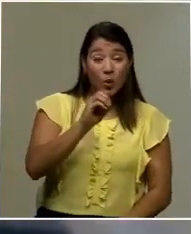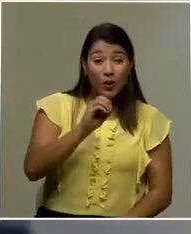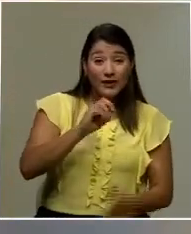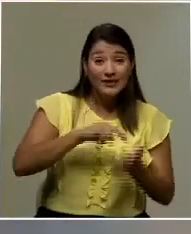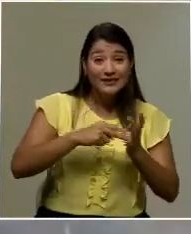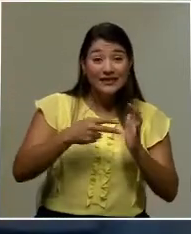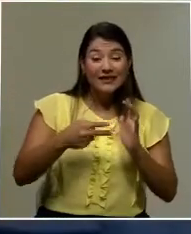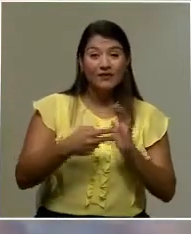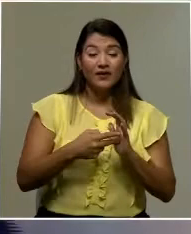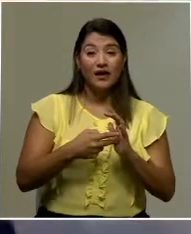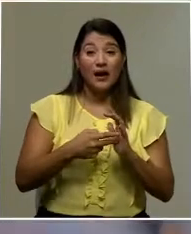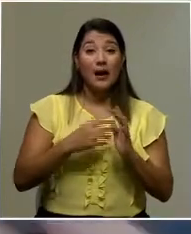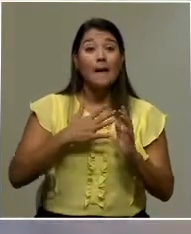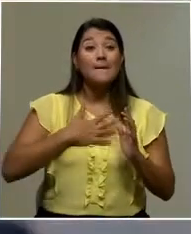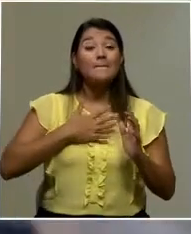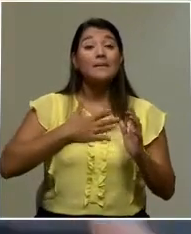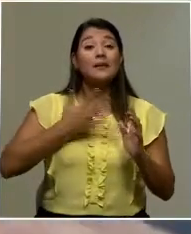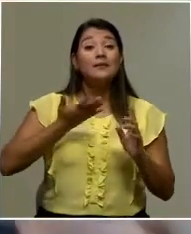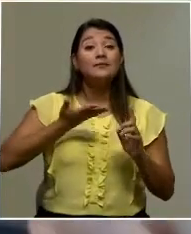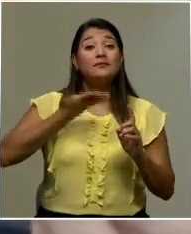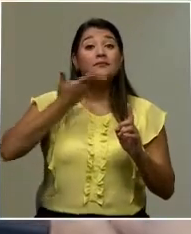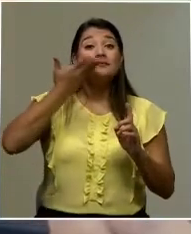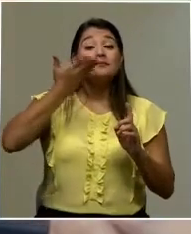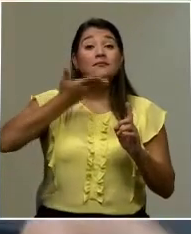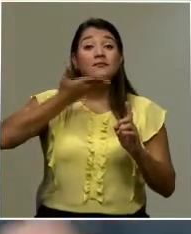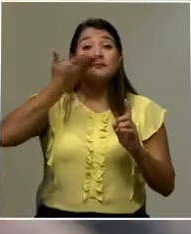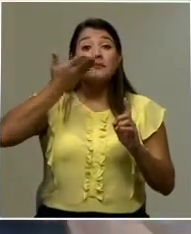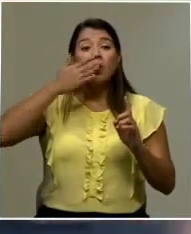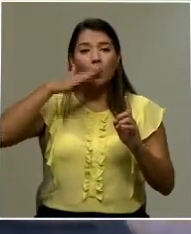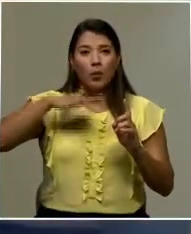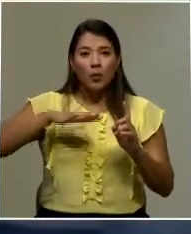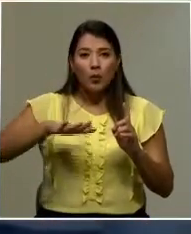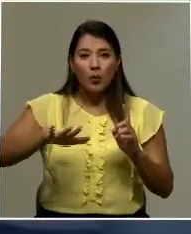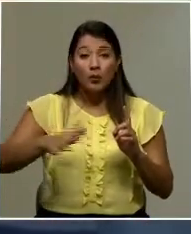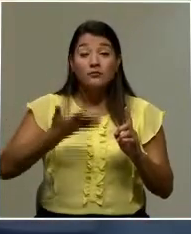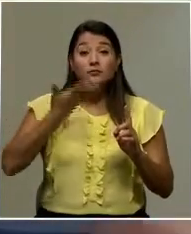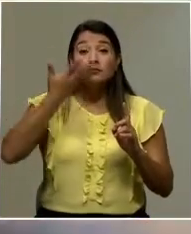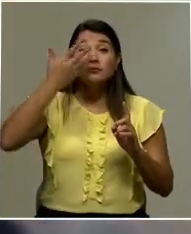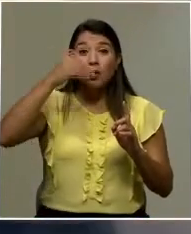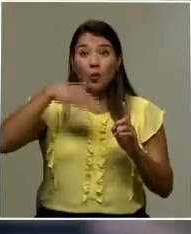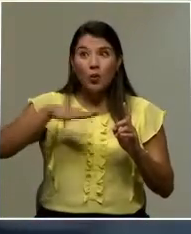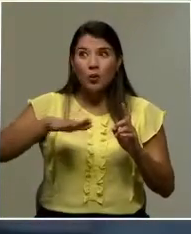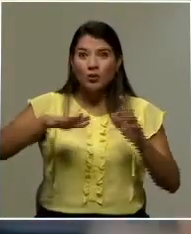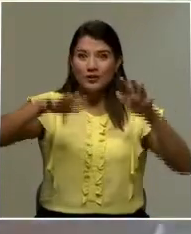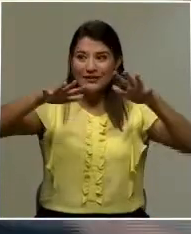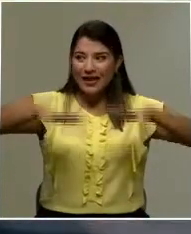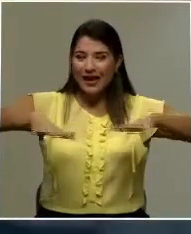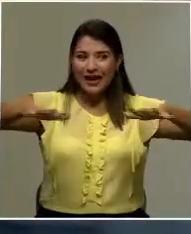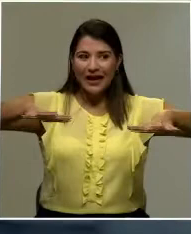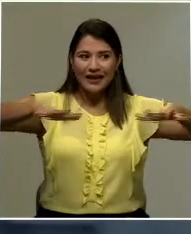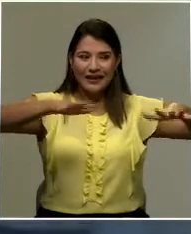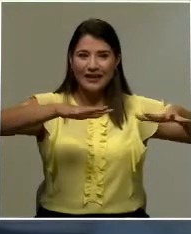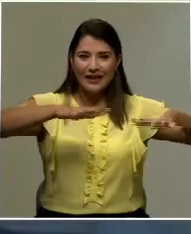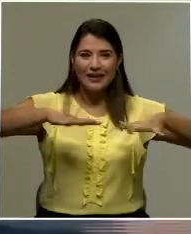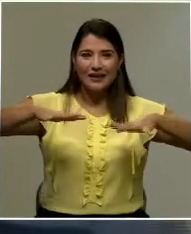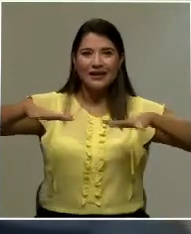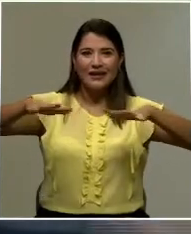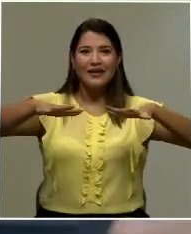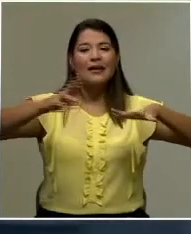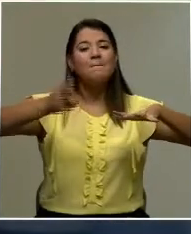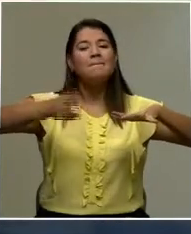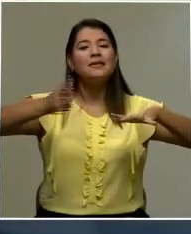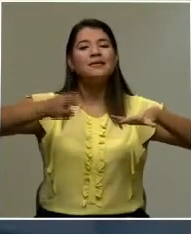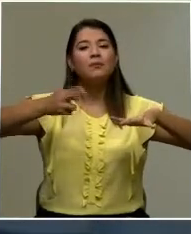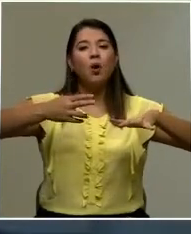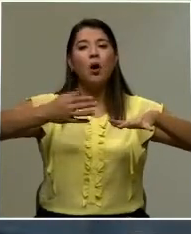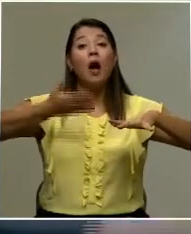que mi propio aire exhalado se está acumulando en esta habitación y como el 2% del aire que estoy respirando ya lo he respirado antes. Es el